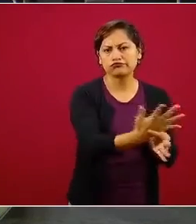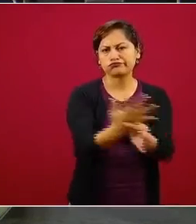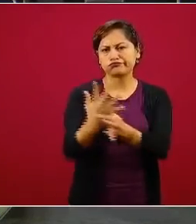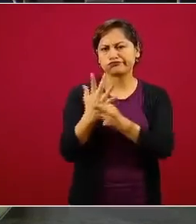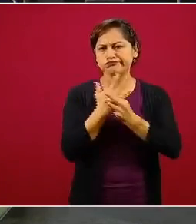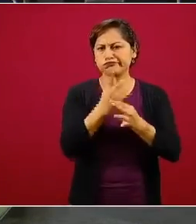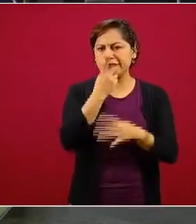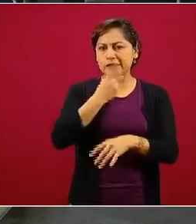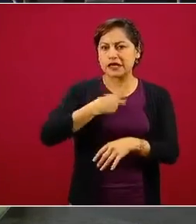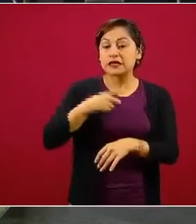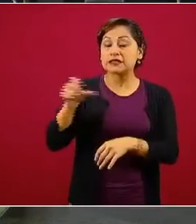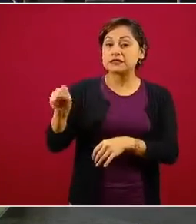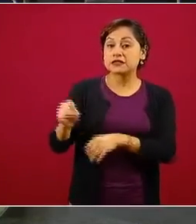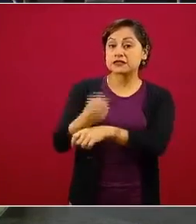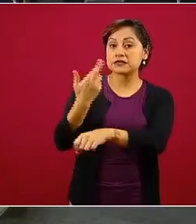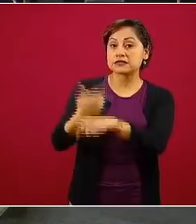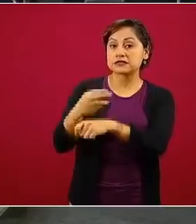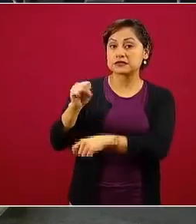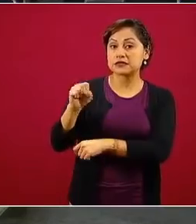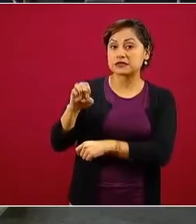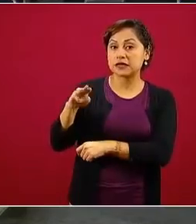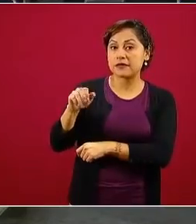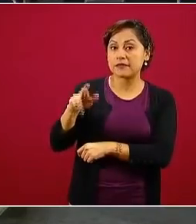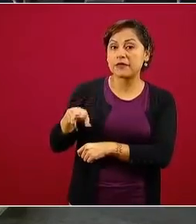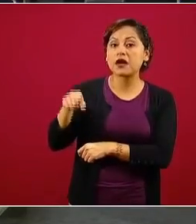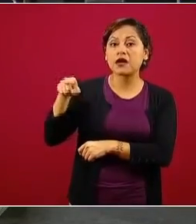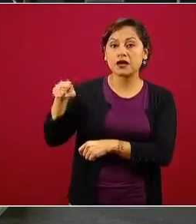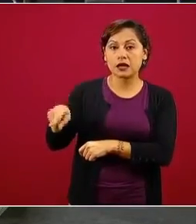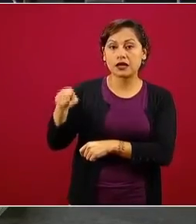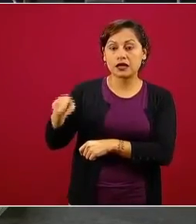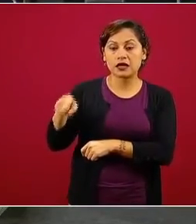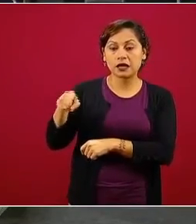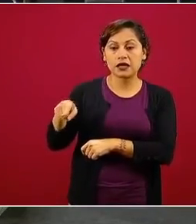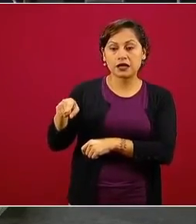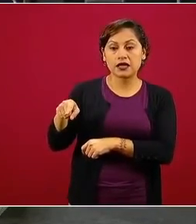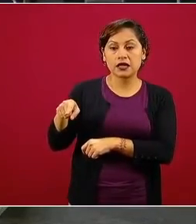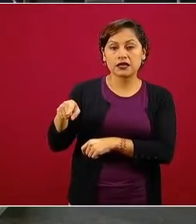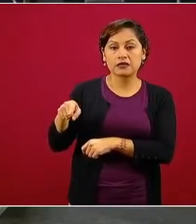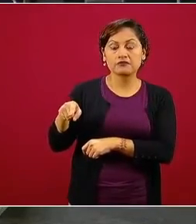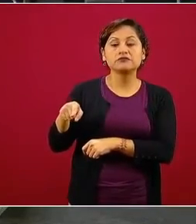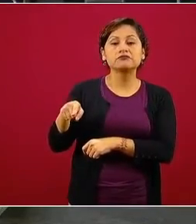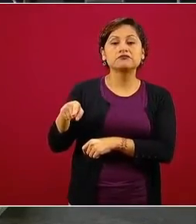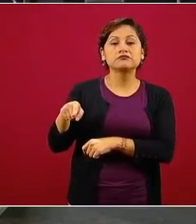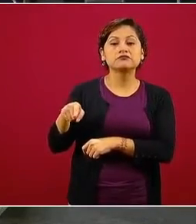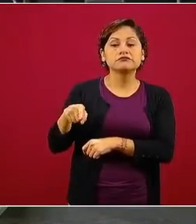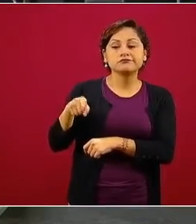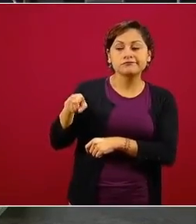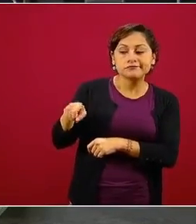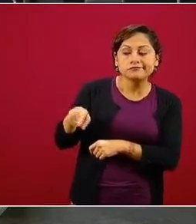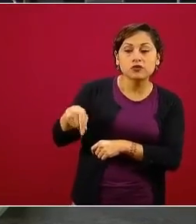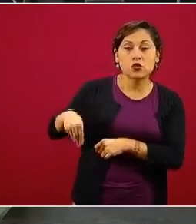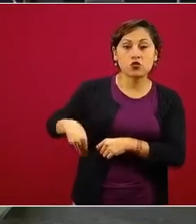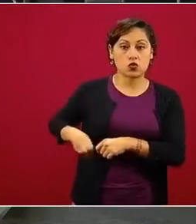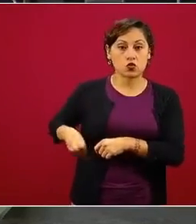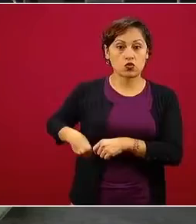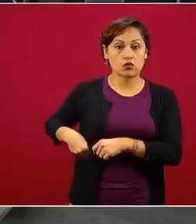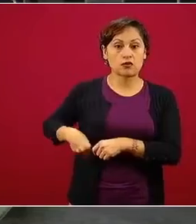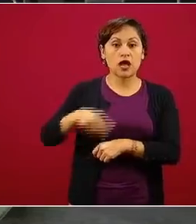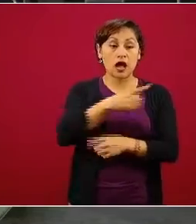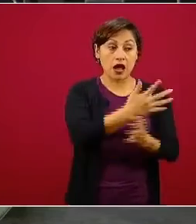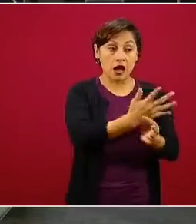puerto porque no hay corrupción. Hay 2, 3 cosas por ahí, pero no es la